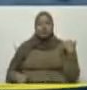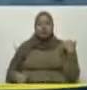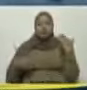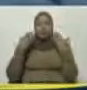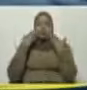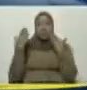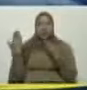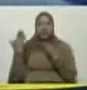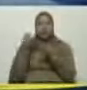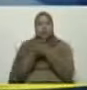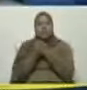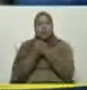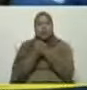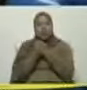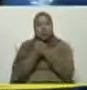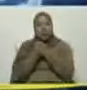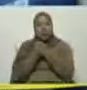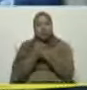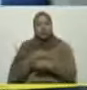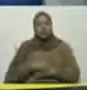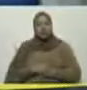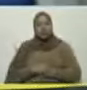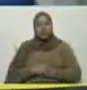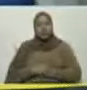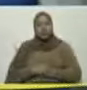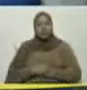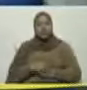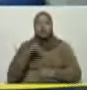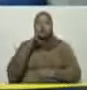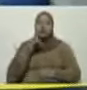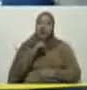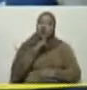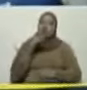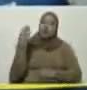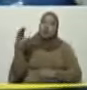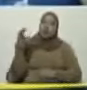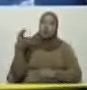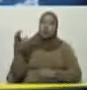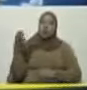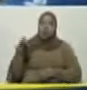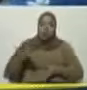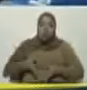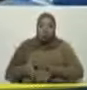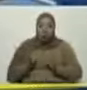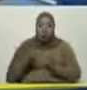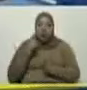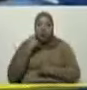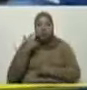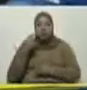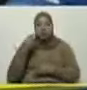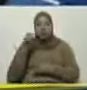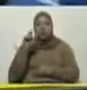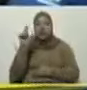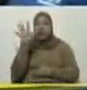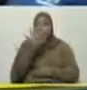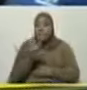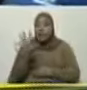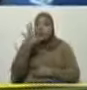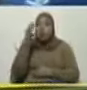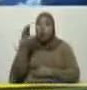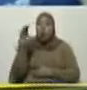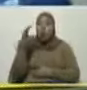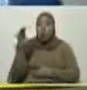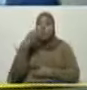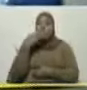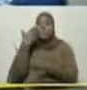transmítelo personal hombre de Colombia de la costa atlántica todo el agradecimiento